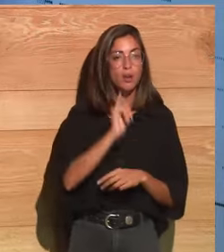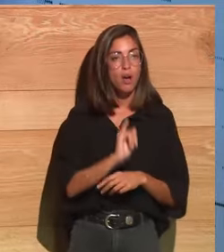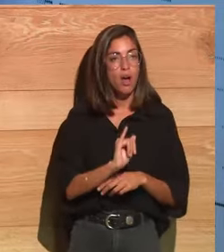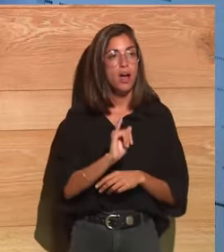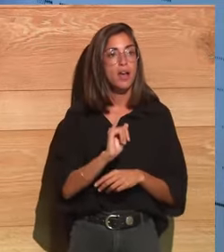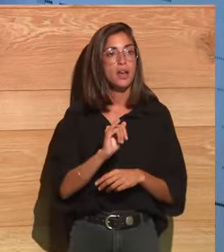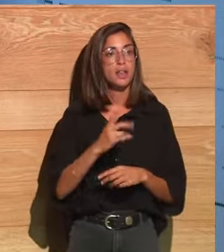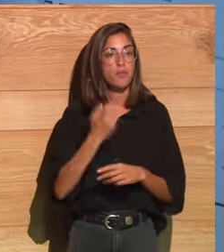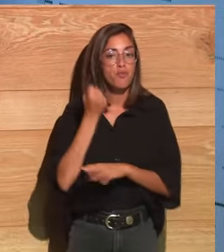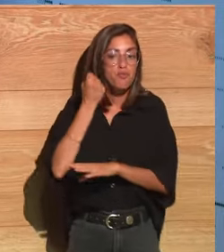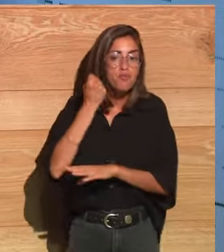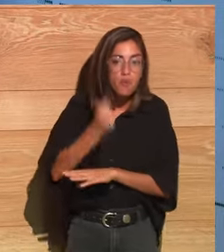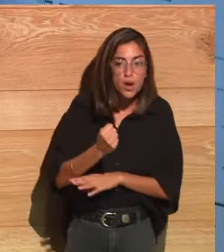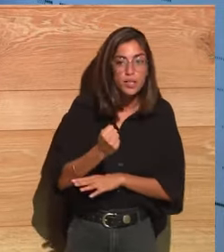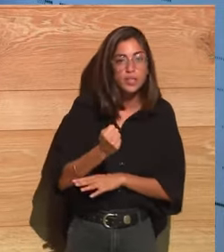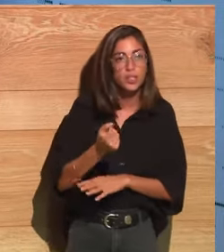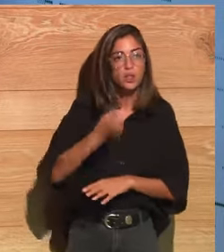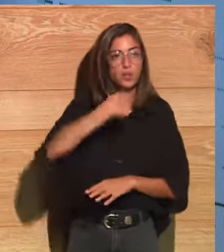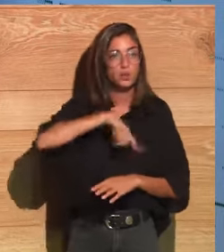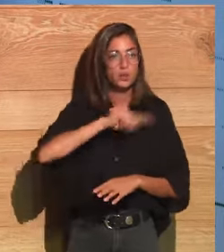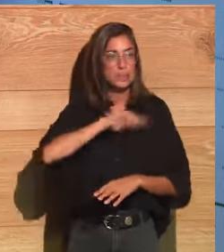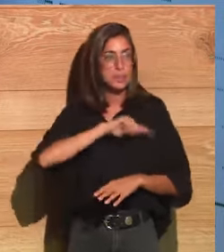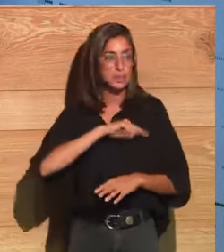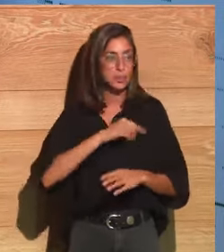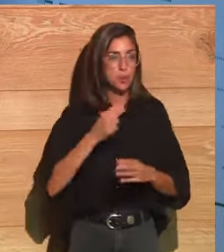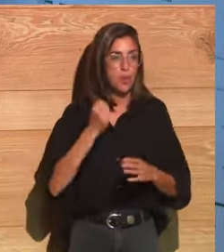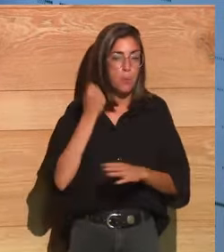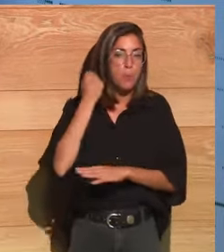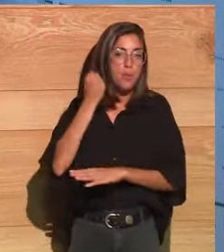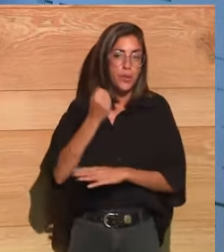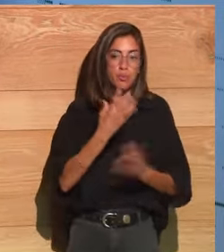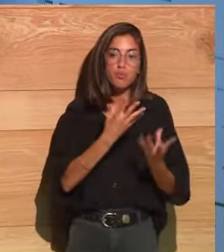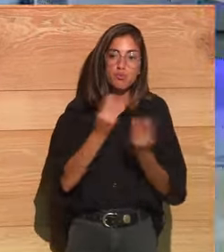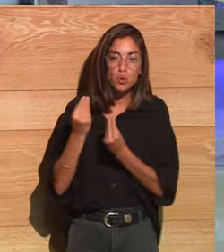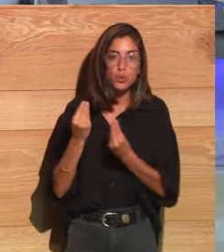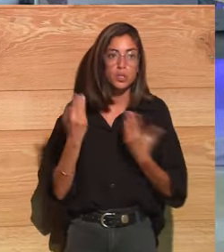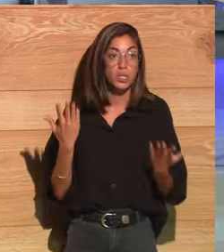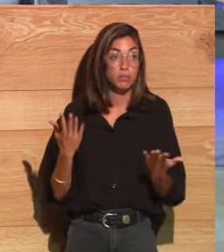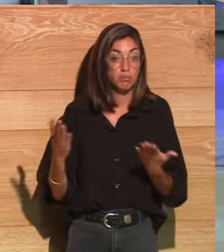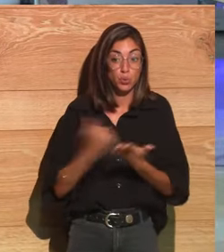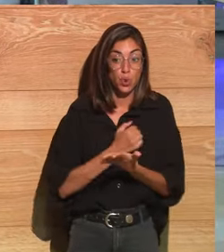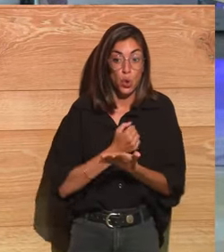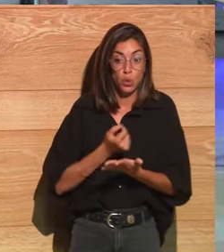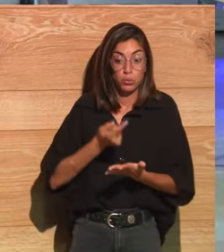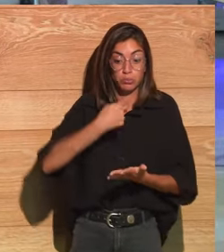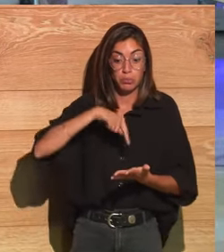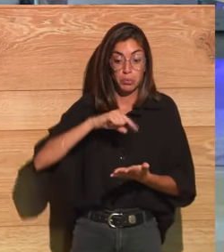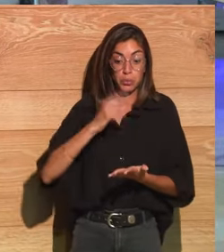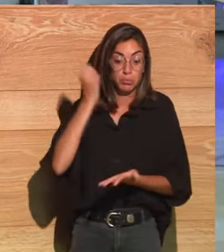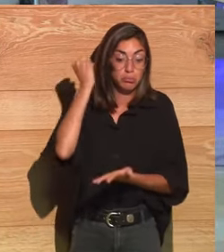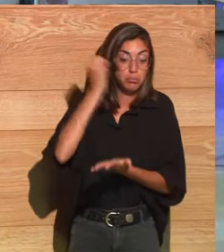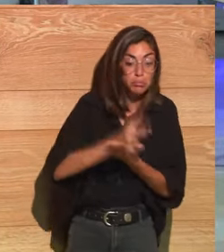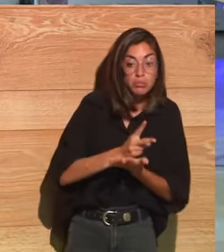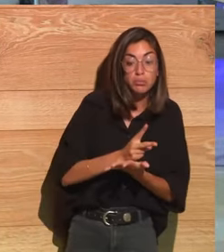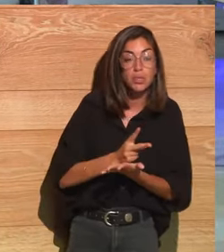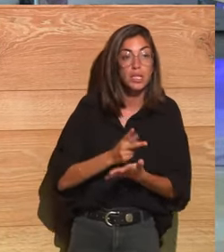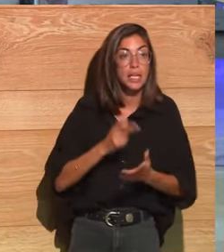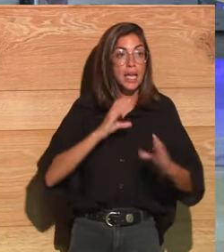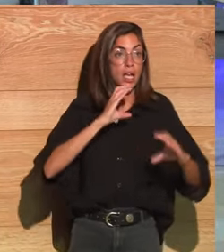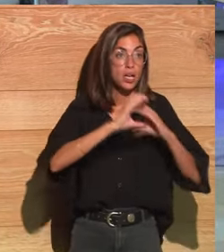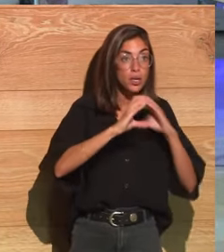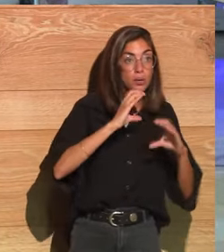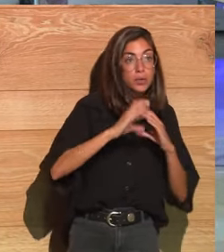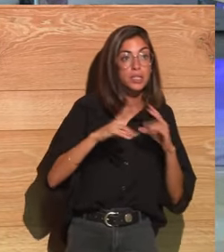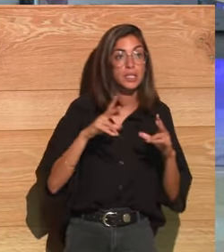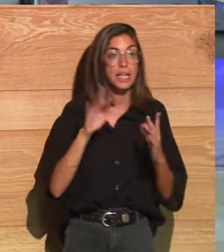con mucha fortaleza, nos sentíamos superpoderosos y todos hemos visto en jaque nuestro sistema, nuestra civilización, nuestra comunicación,